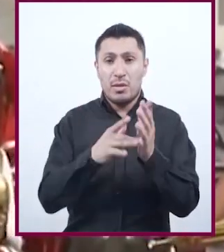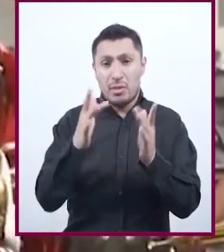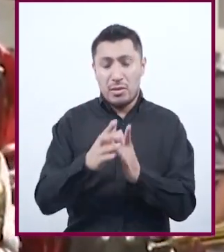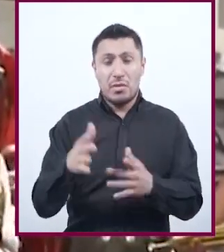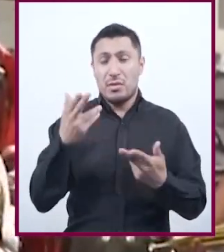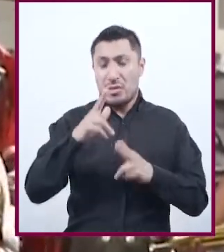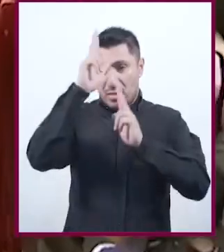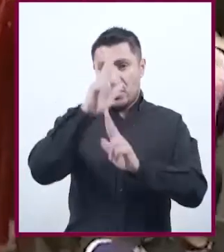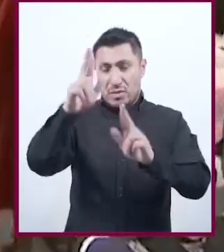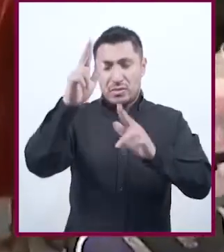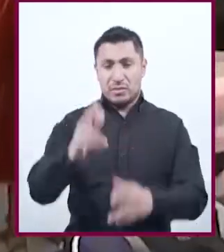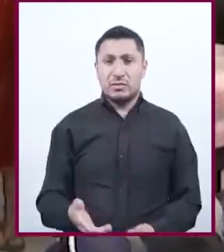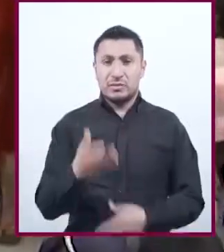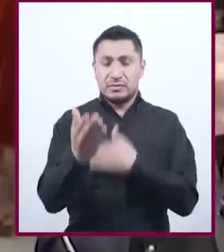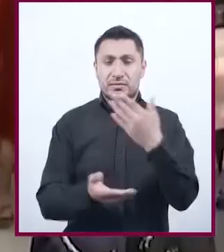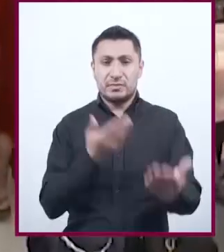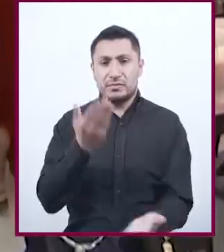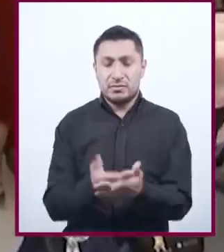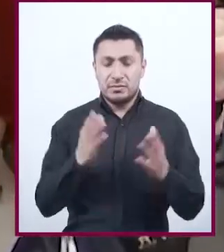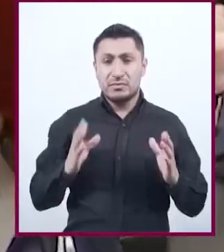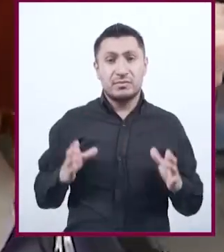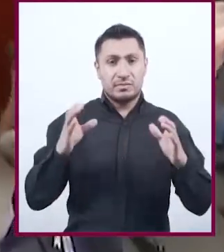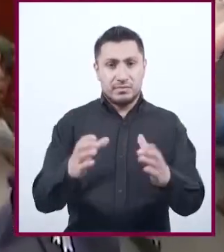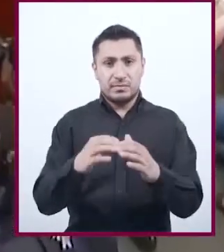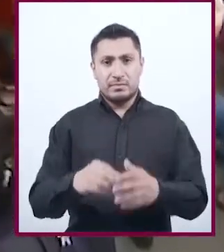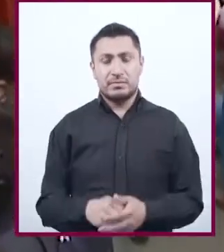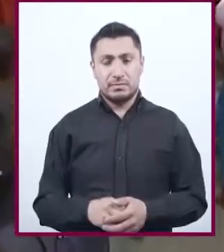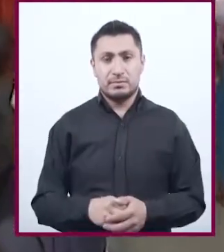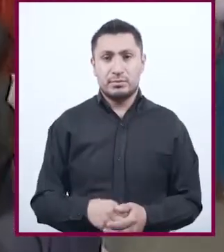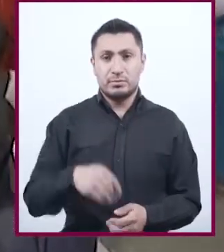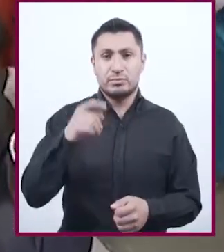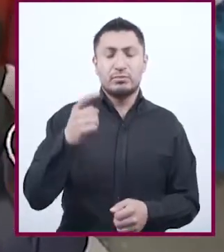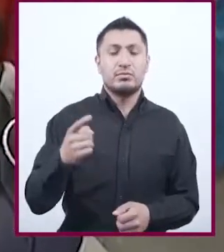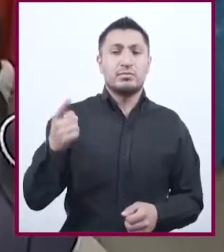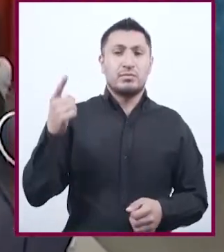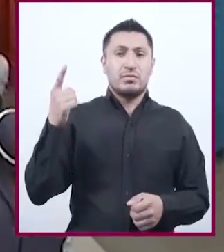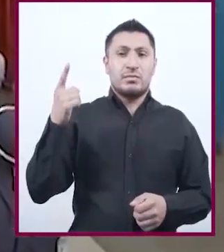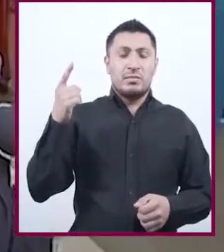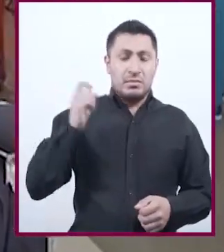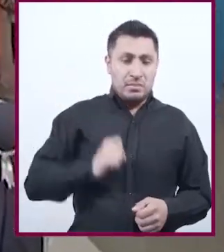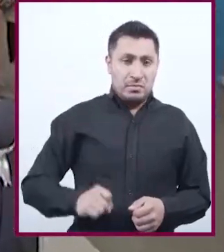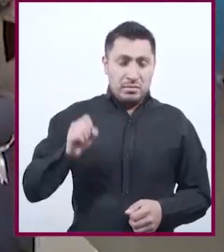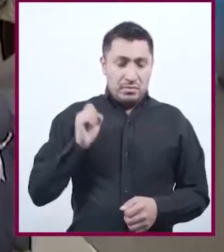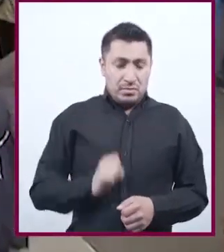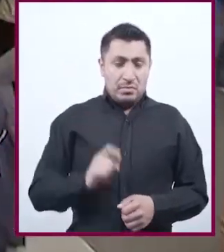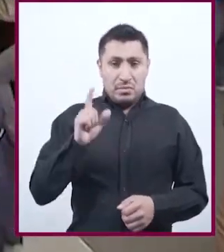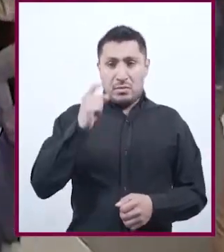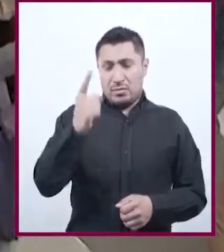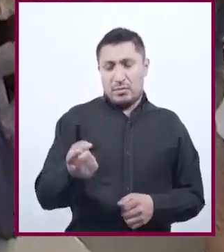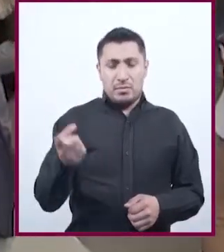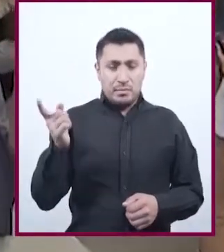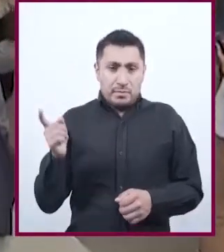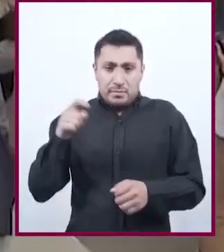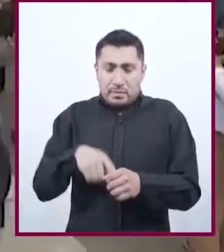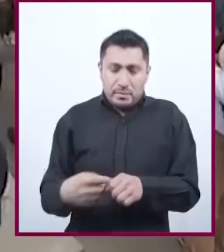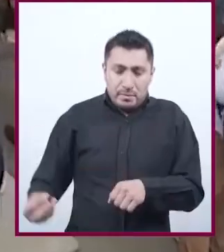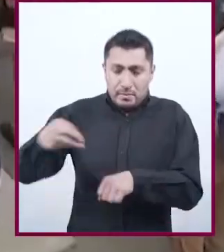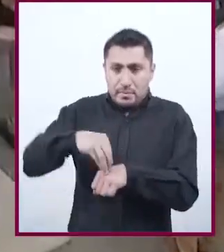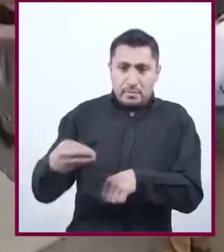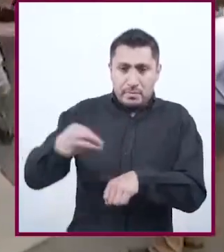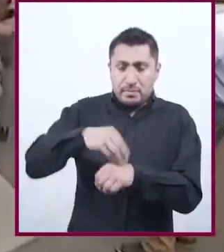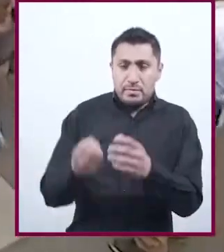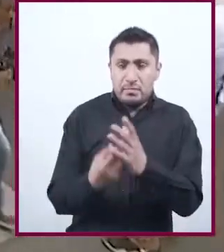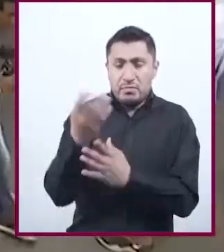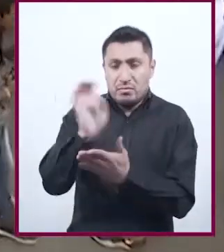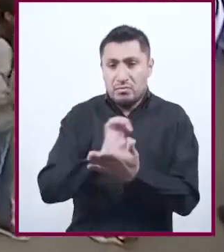comunidad. En la primera década del siglo XXI, se fueron sumando nuevas escenas a la pasión, lo que ha exigido un mayor